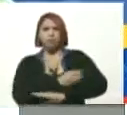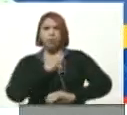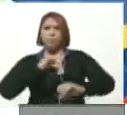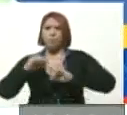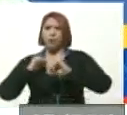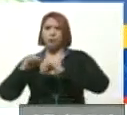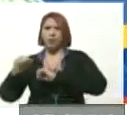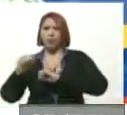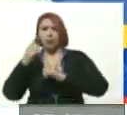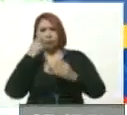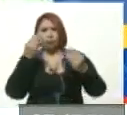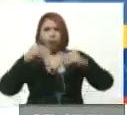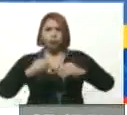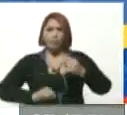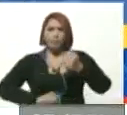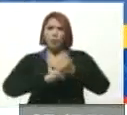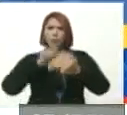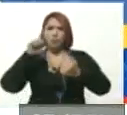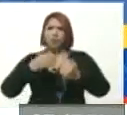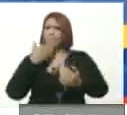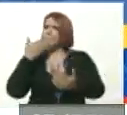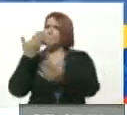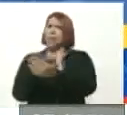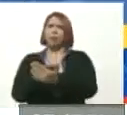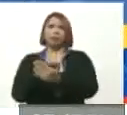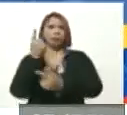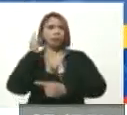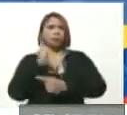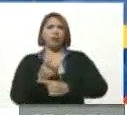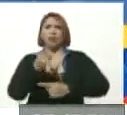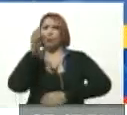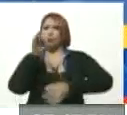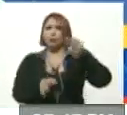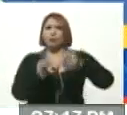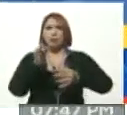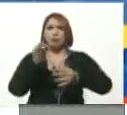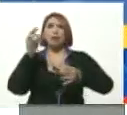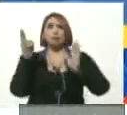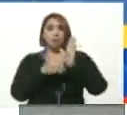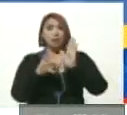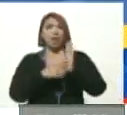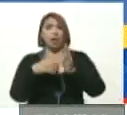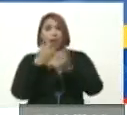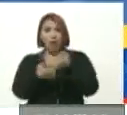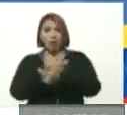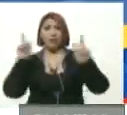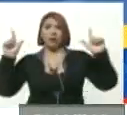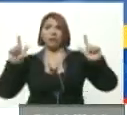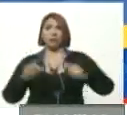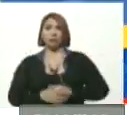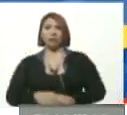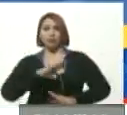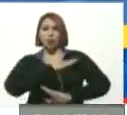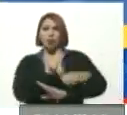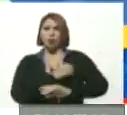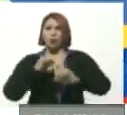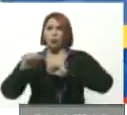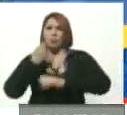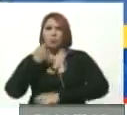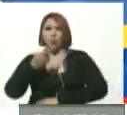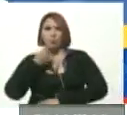de solidaridad y de exigencia de justicia de verdad y de la libertad. Un poderoso movimiento